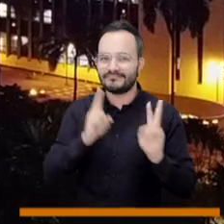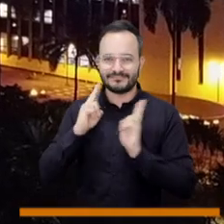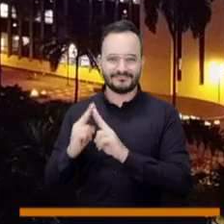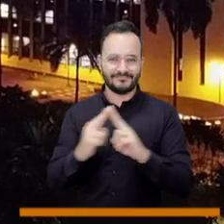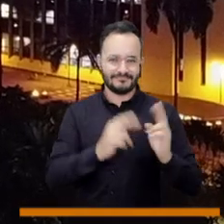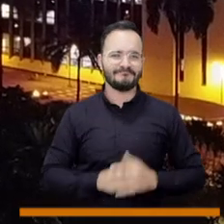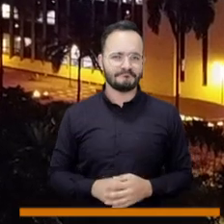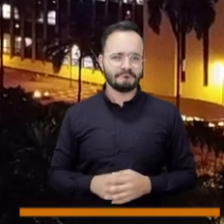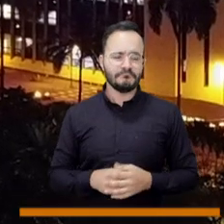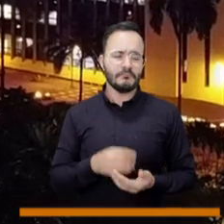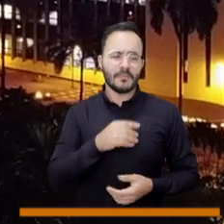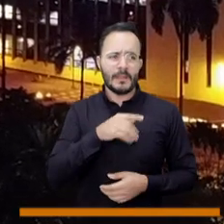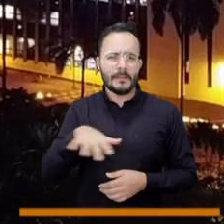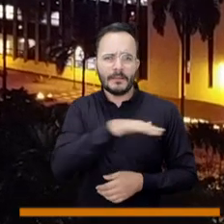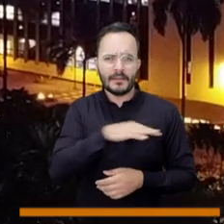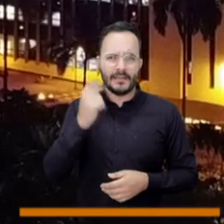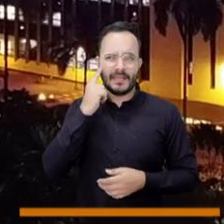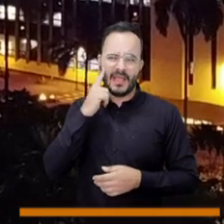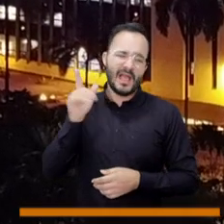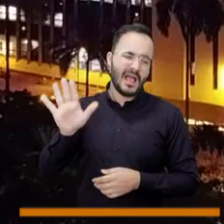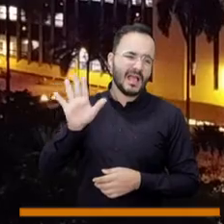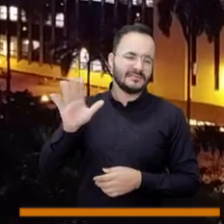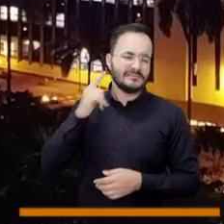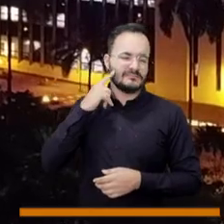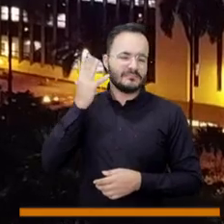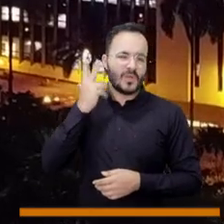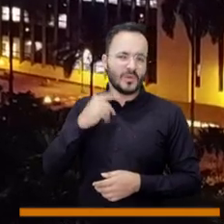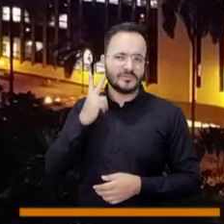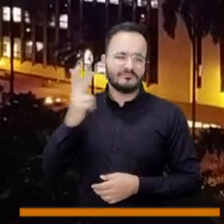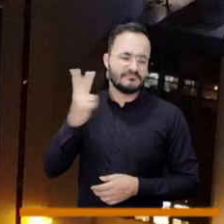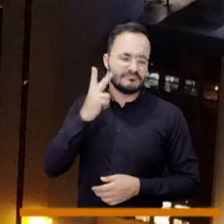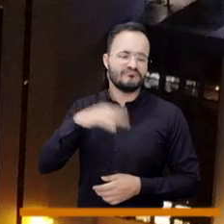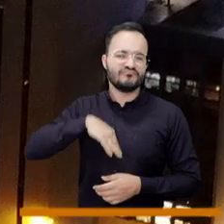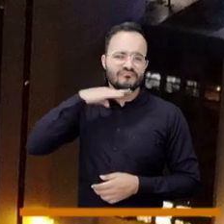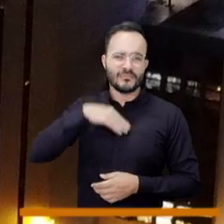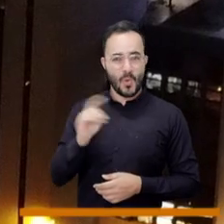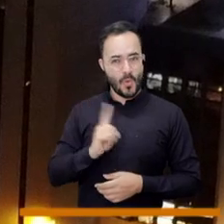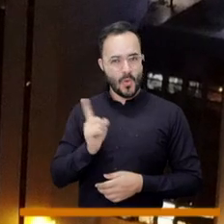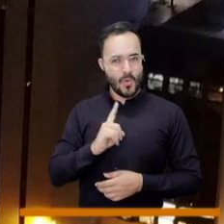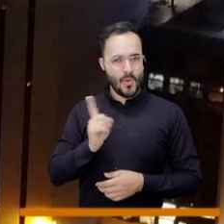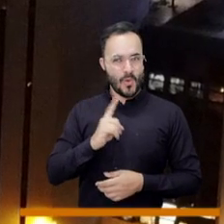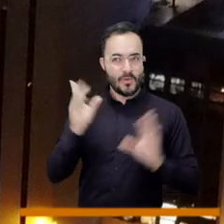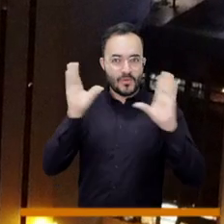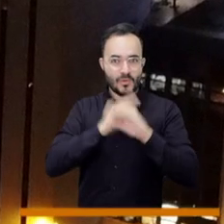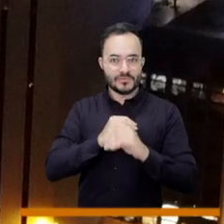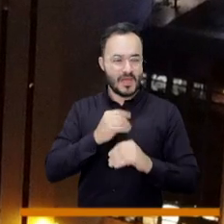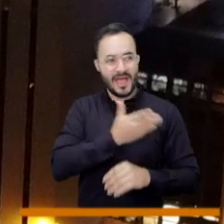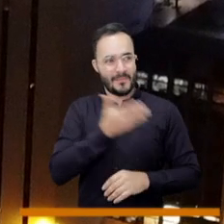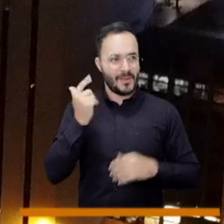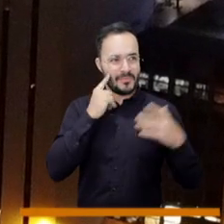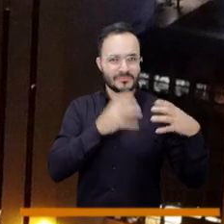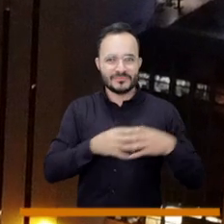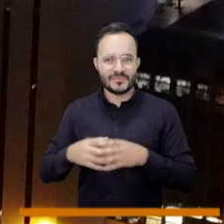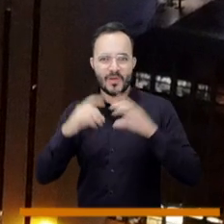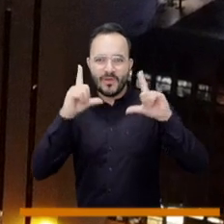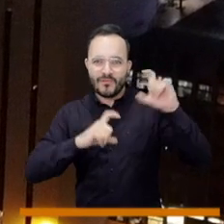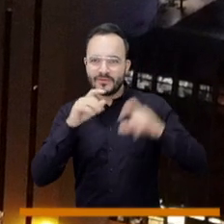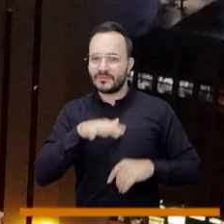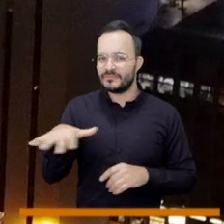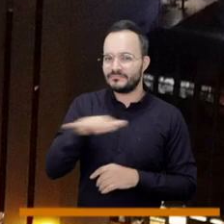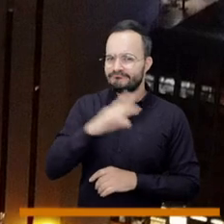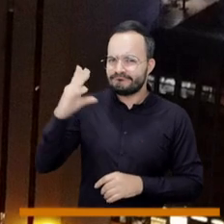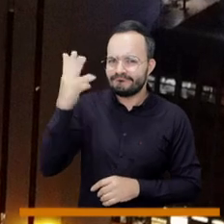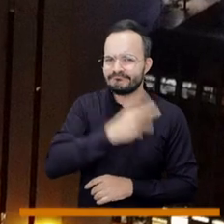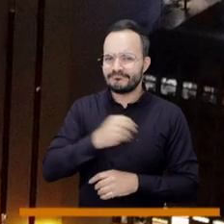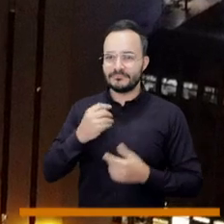ver no como un edificio cotidiano por donde pasamos diariamente, sino que además lo veamos con esa